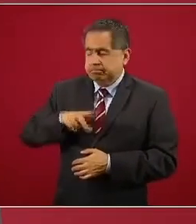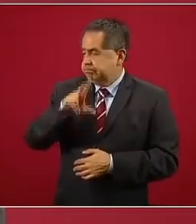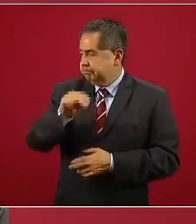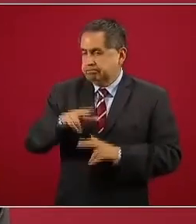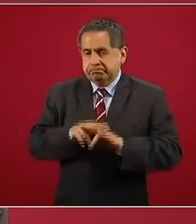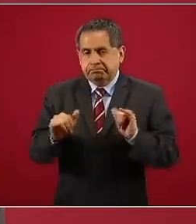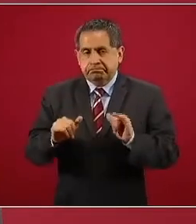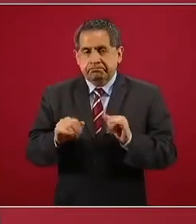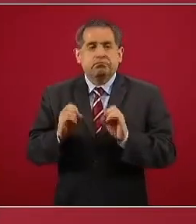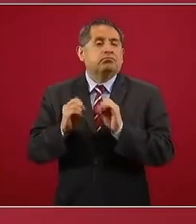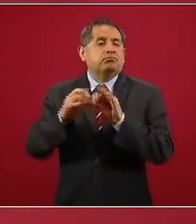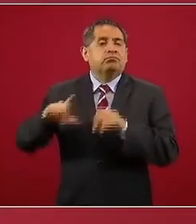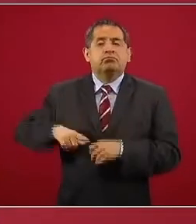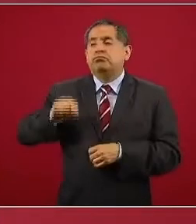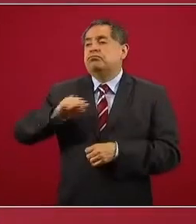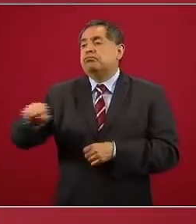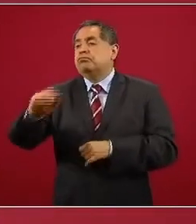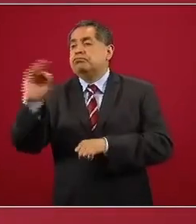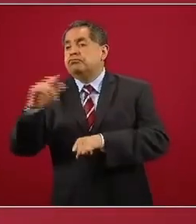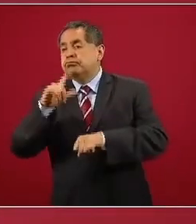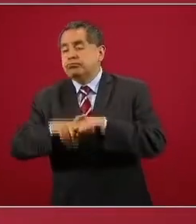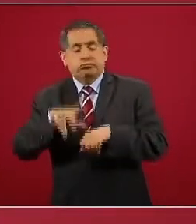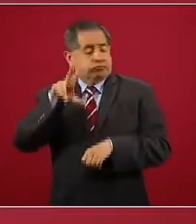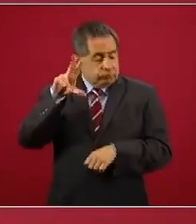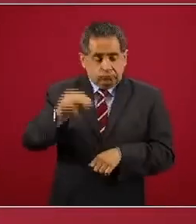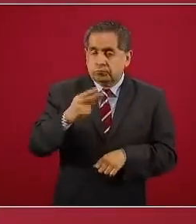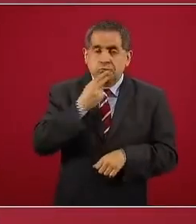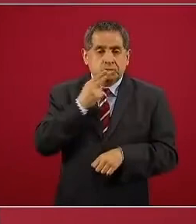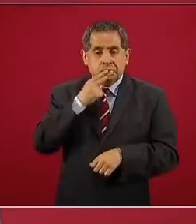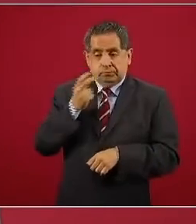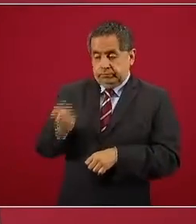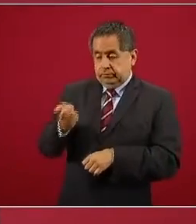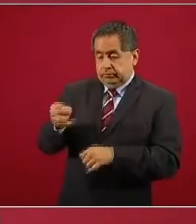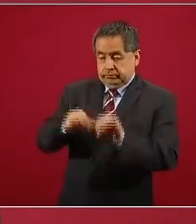ninguna dependencia federal.